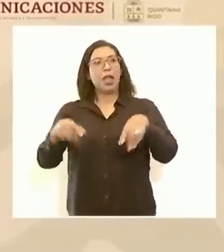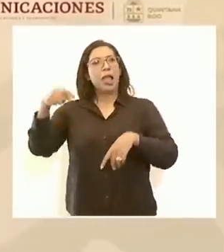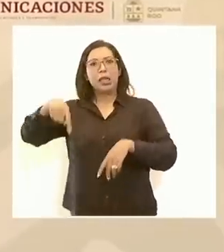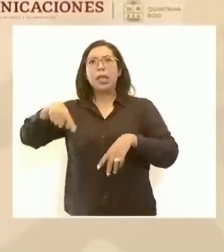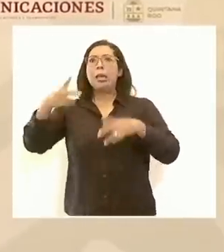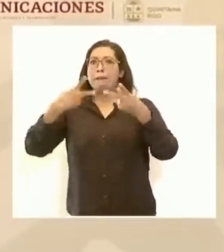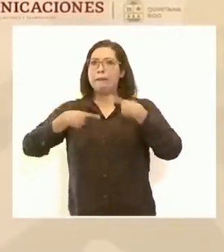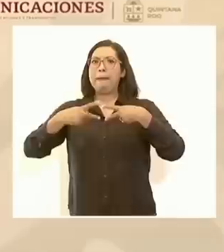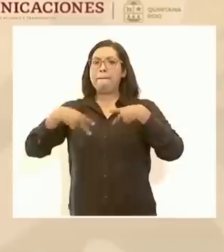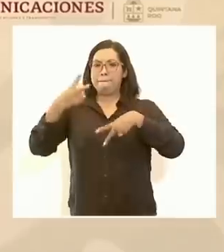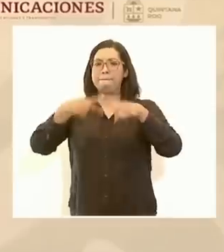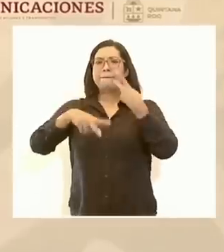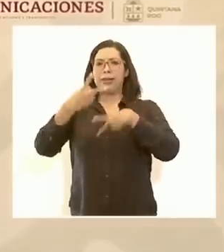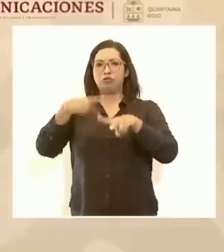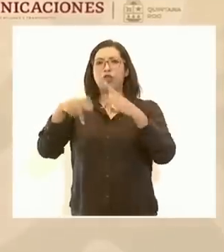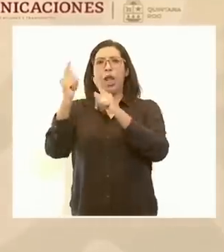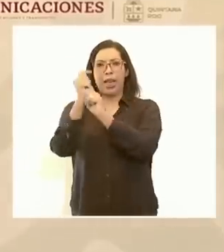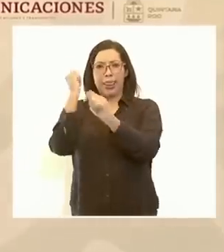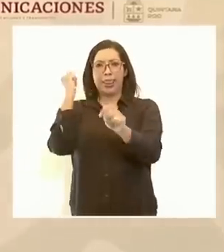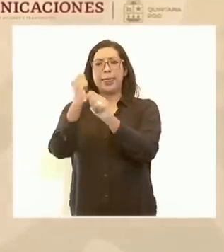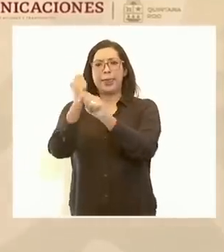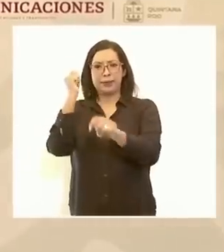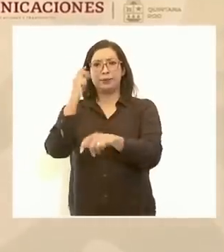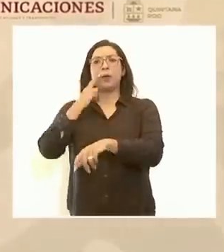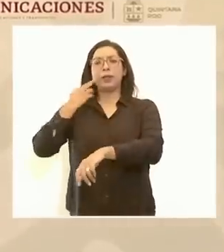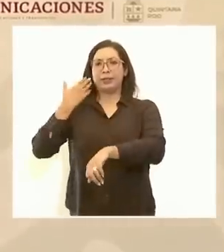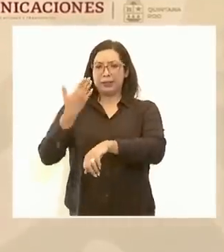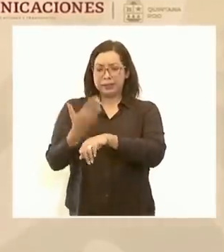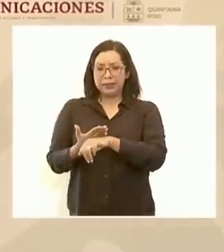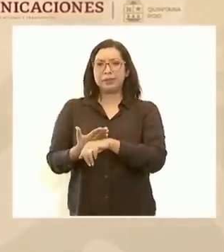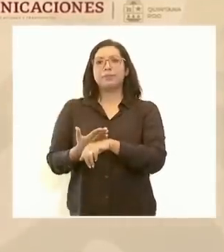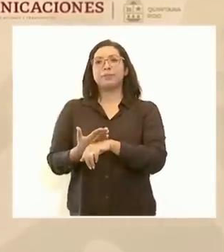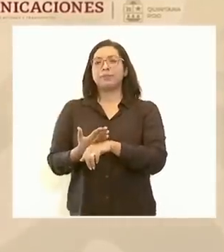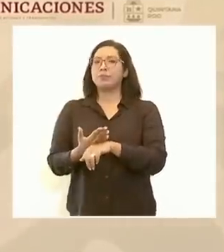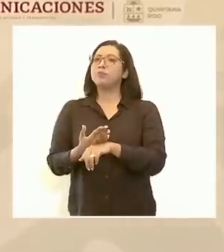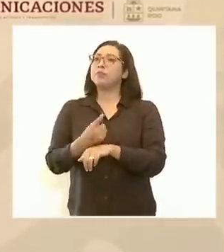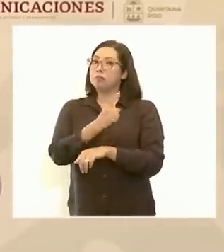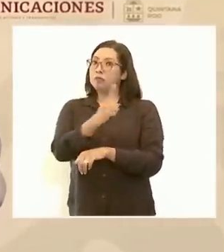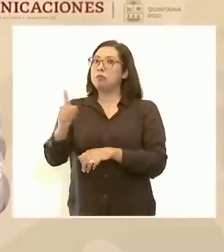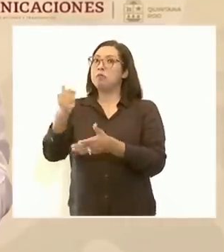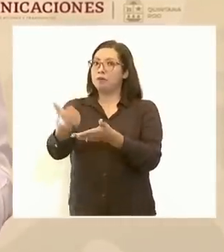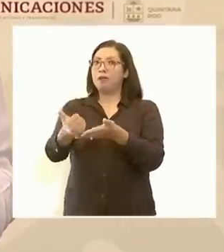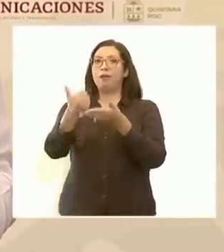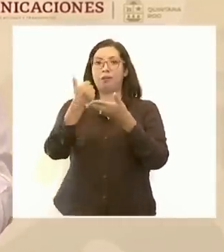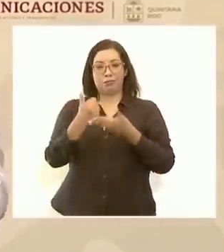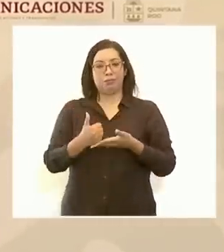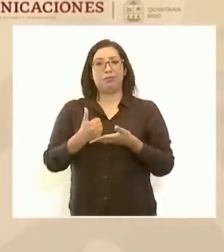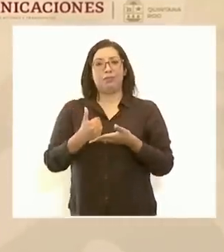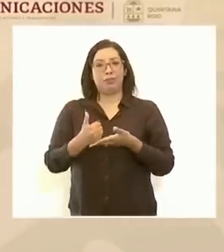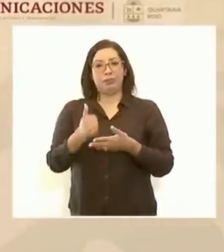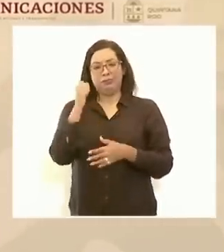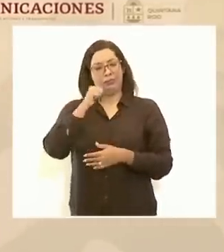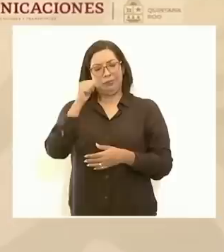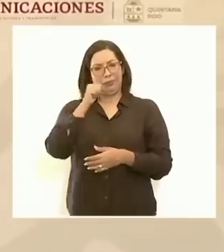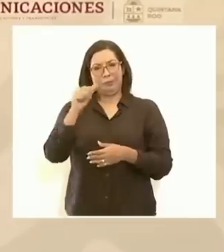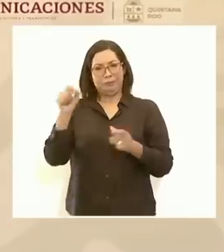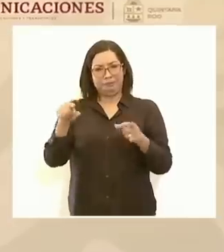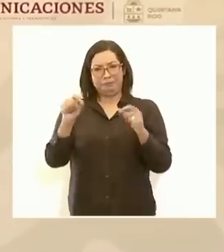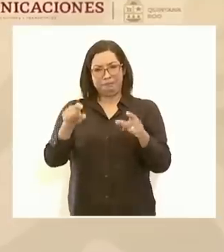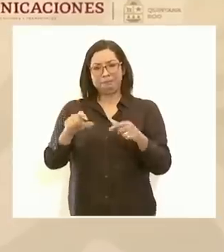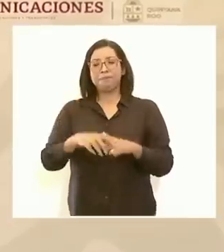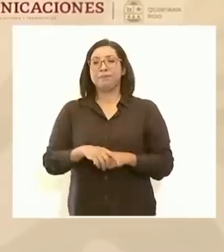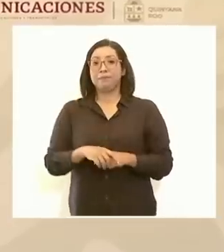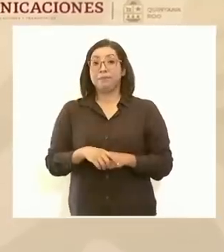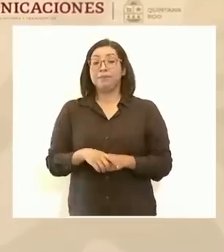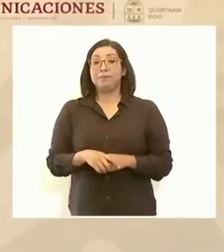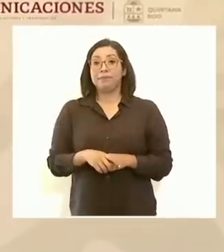transportistas, porque nos van a ayudar, como siempre, para que no